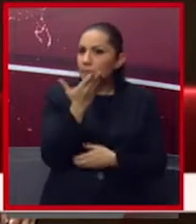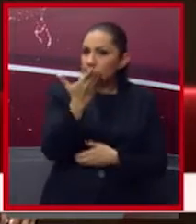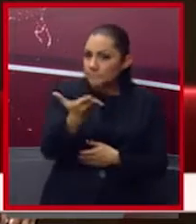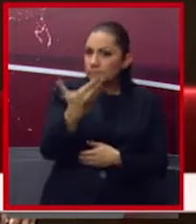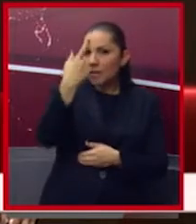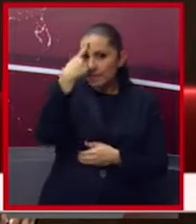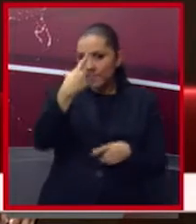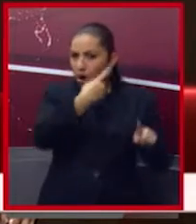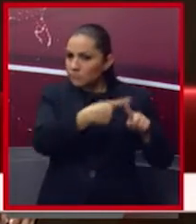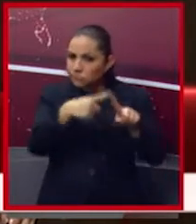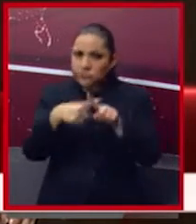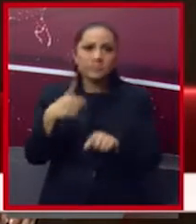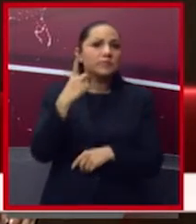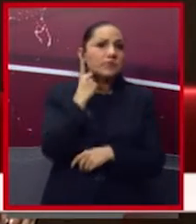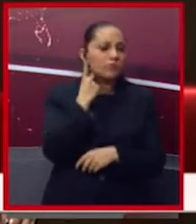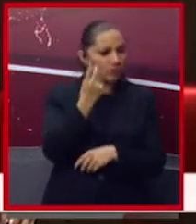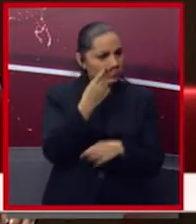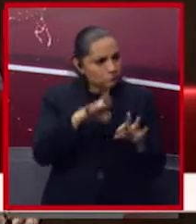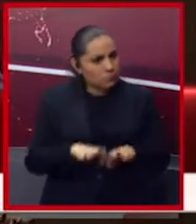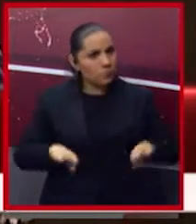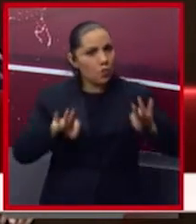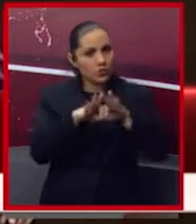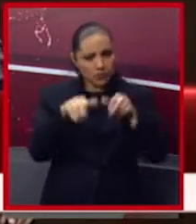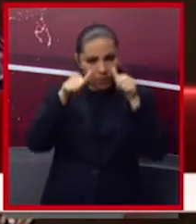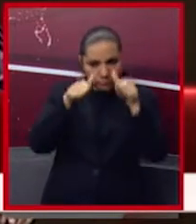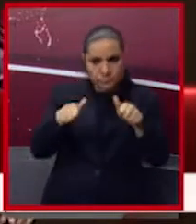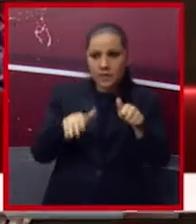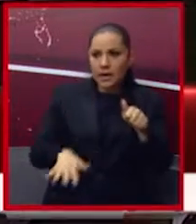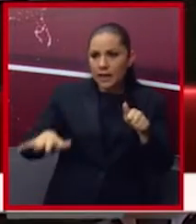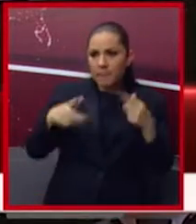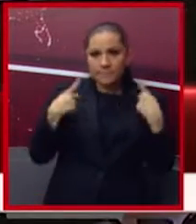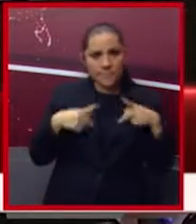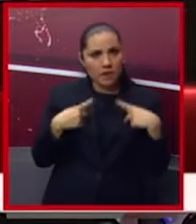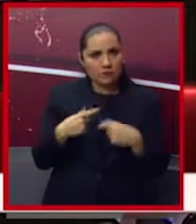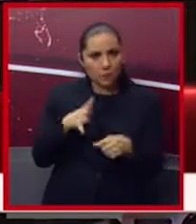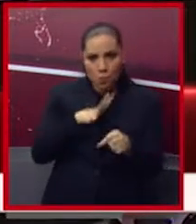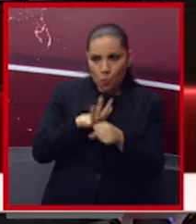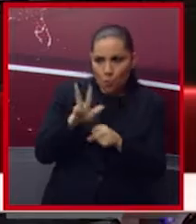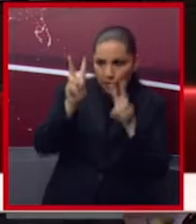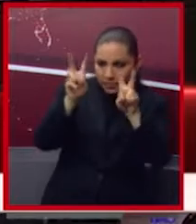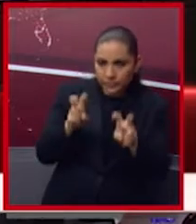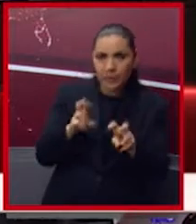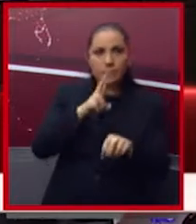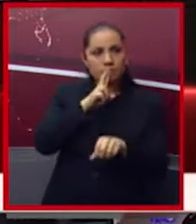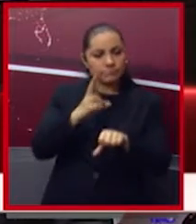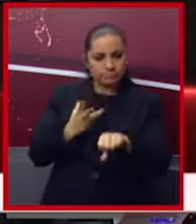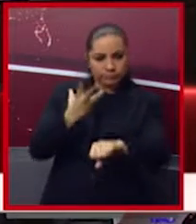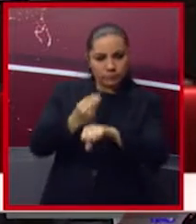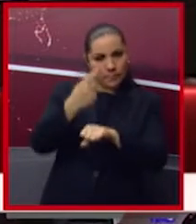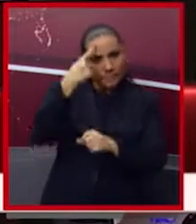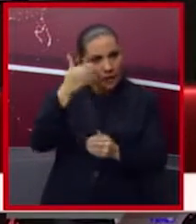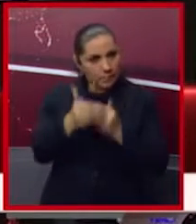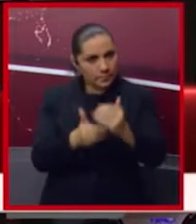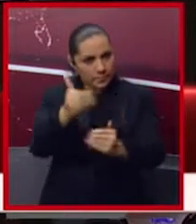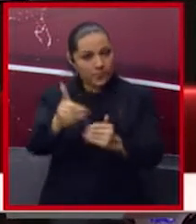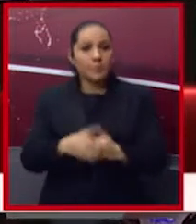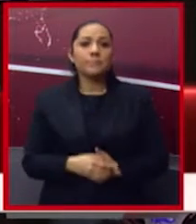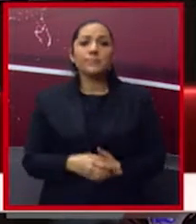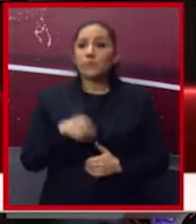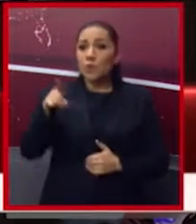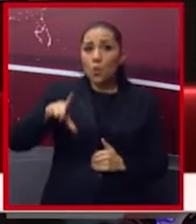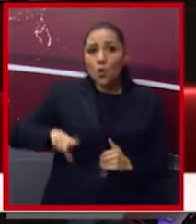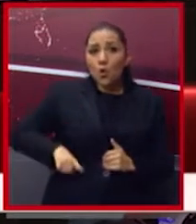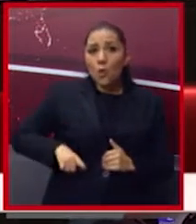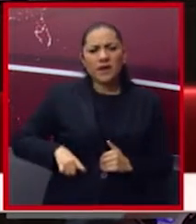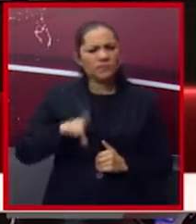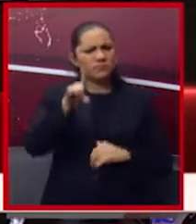desarrollo de los ciudadanos. El diálogo ha sido la constante de este gobierno. En todo momento se ha puesto